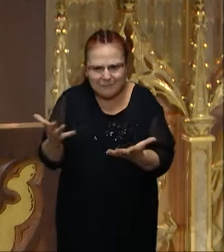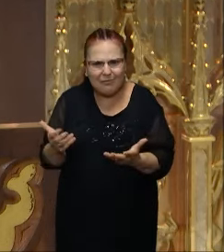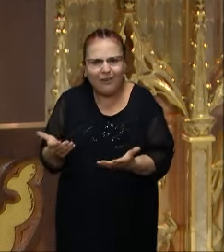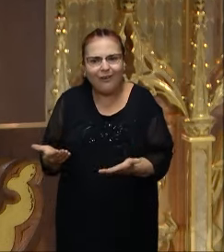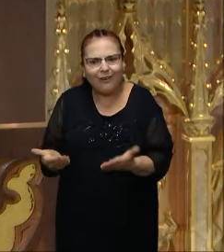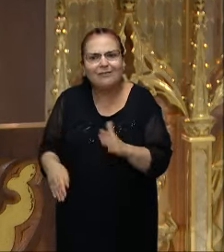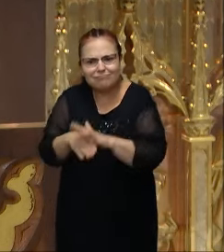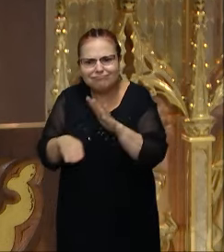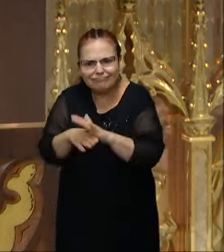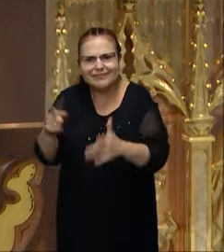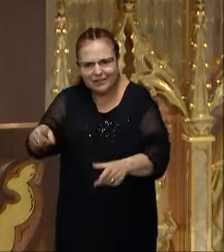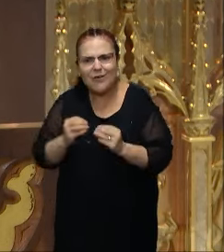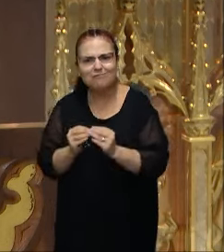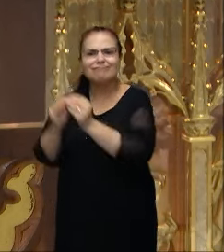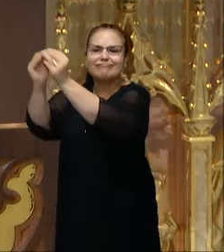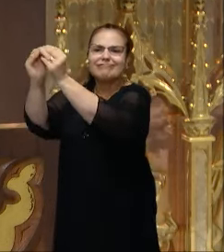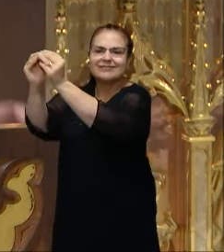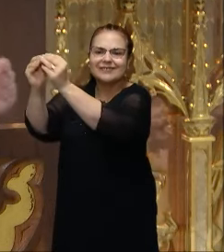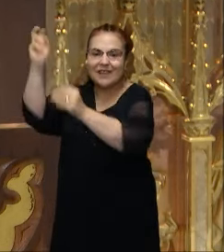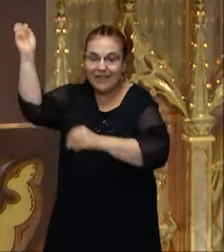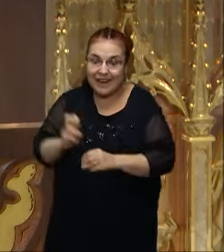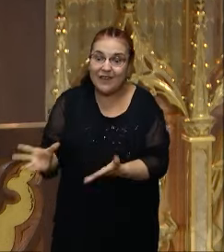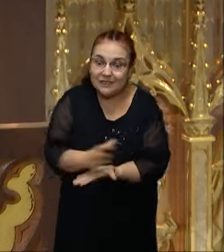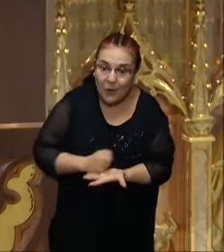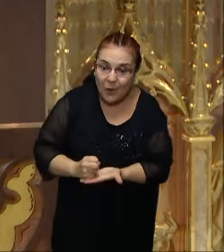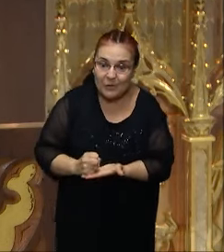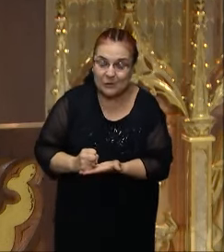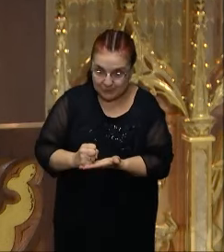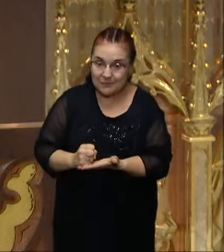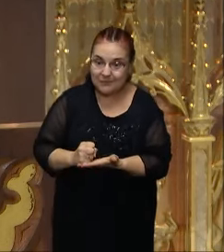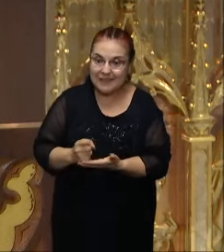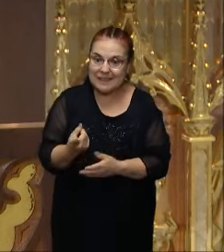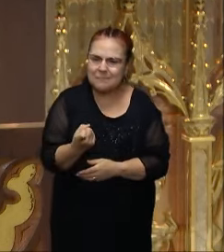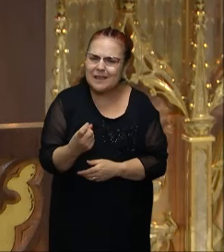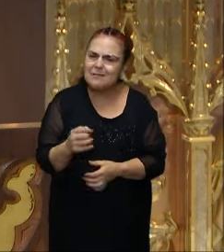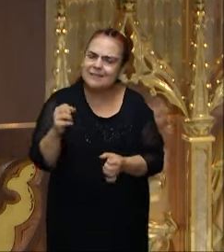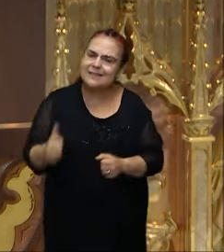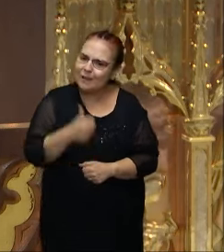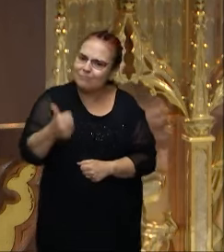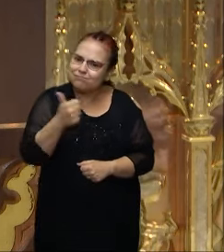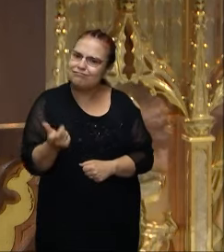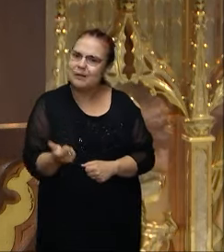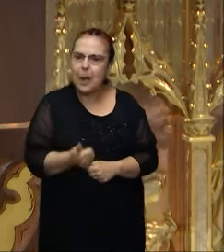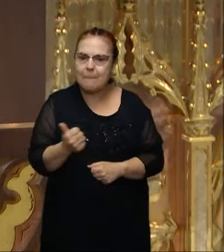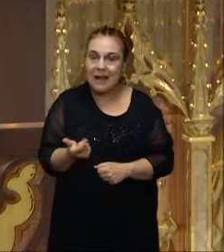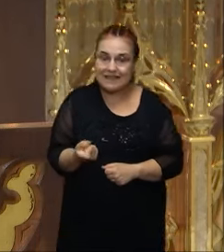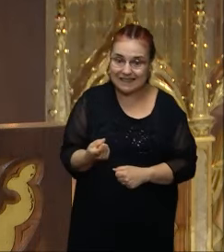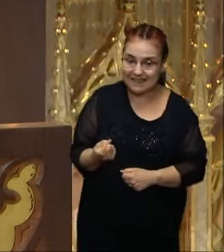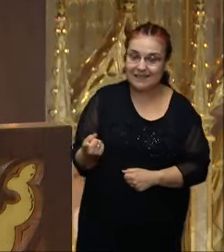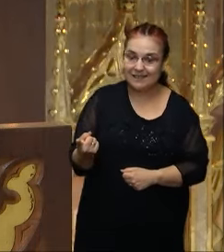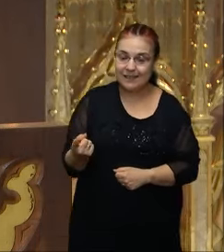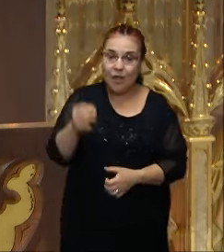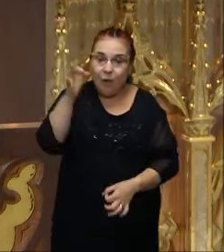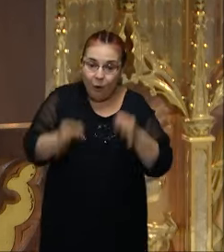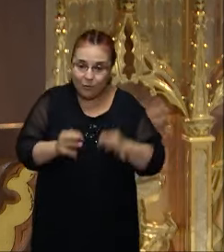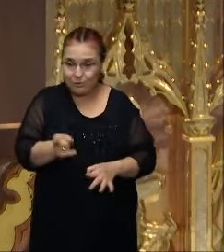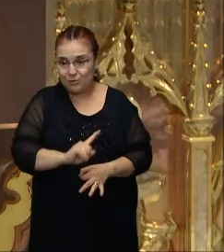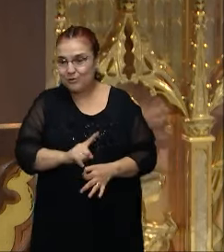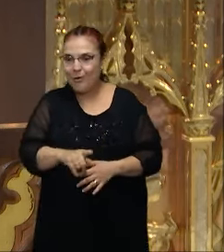contigo. Porque yo he venido a todos, ¿sabes? Y he venido especialmente a los más necesitados, porque no he venido a llamar a los justos sino a los